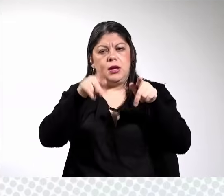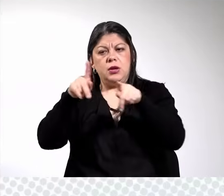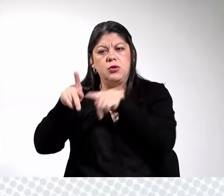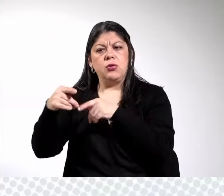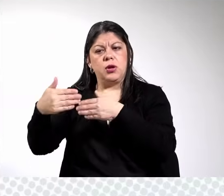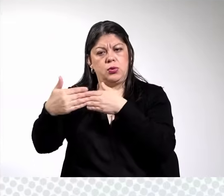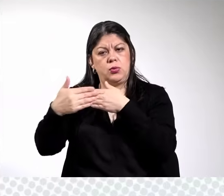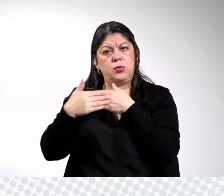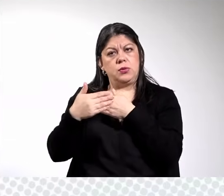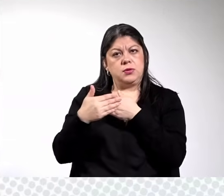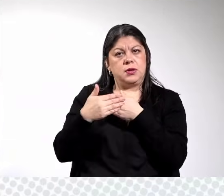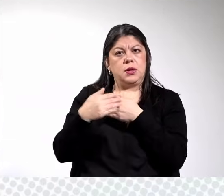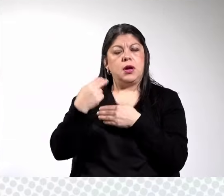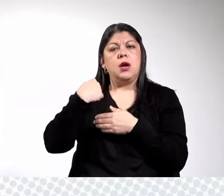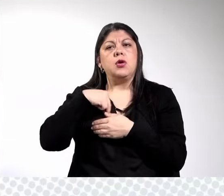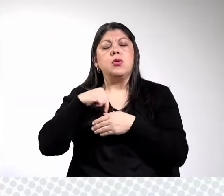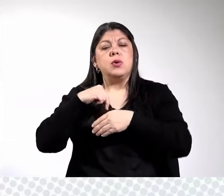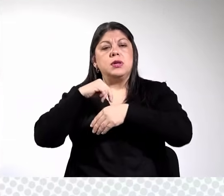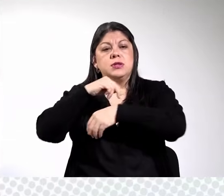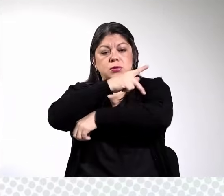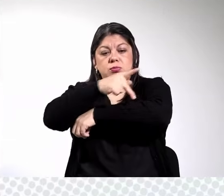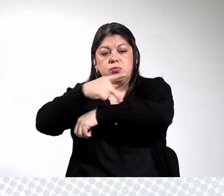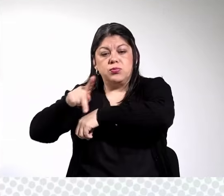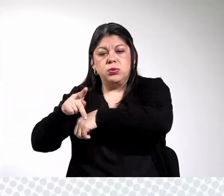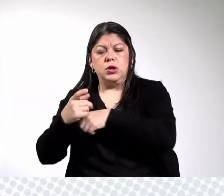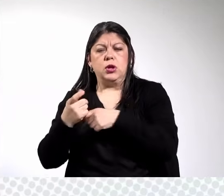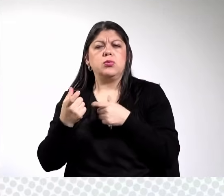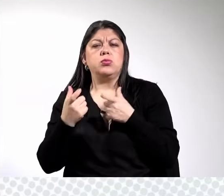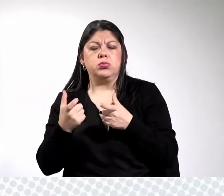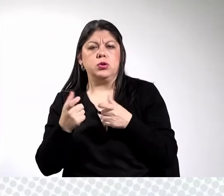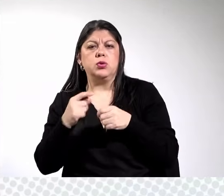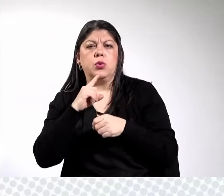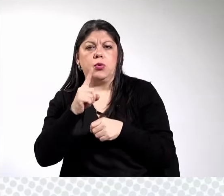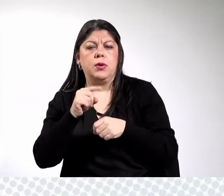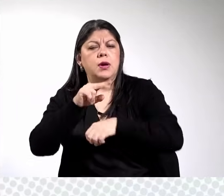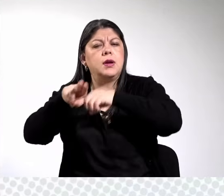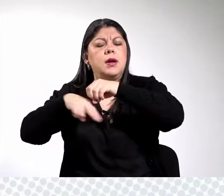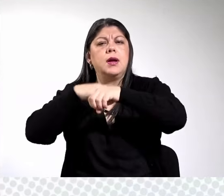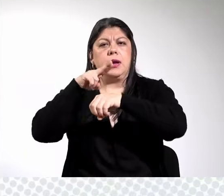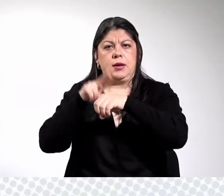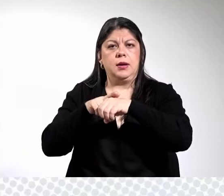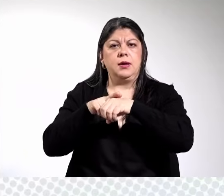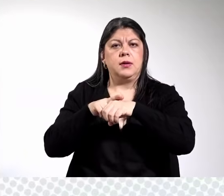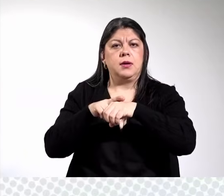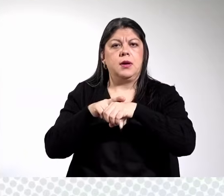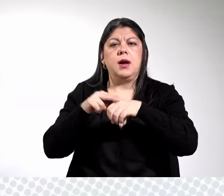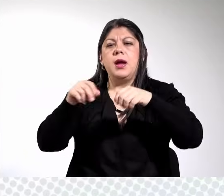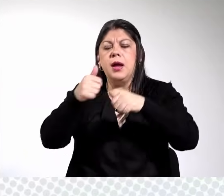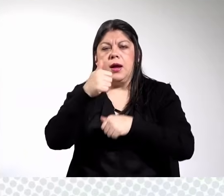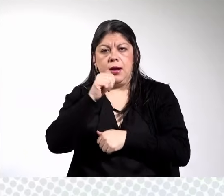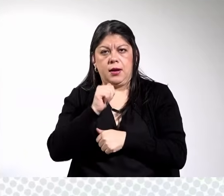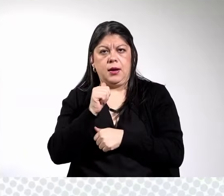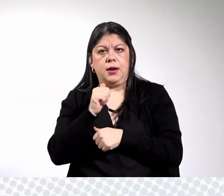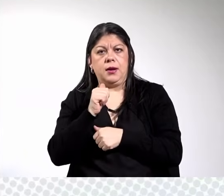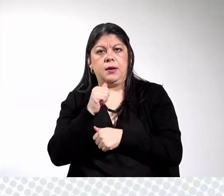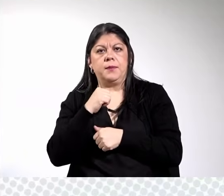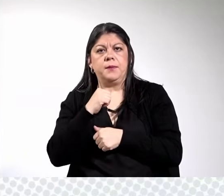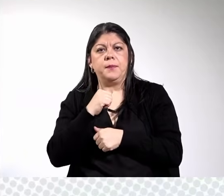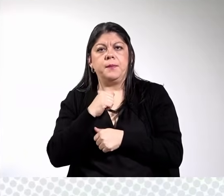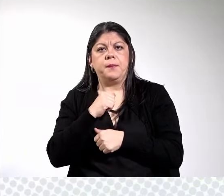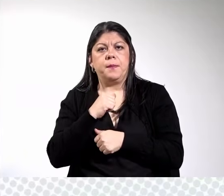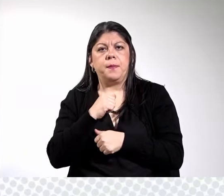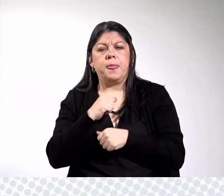está. Nuestras costas son tesoros reales, en naturaleza, en agua,